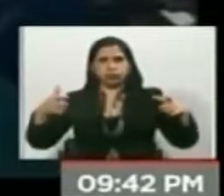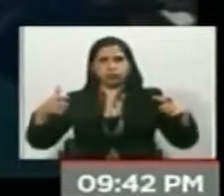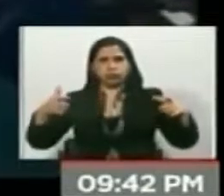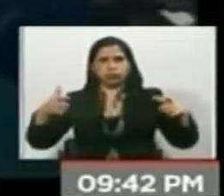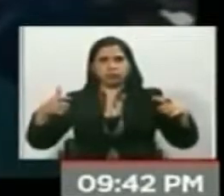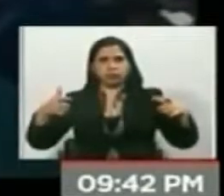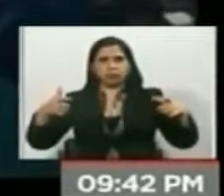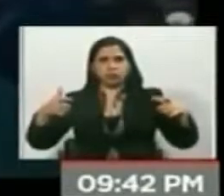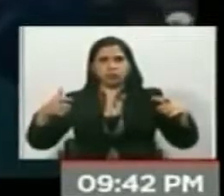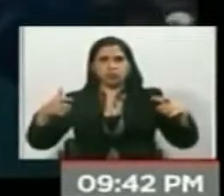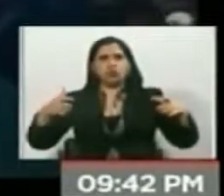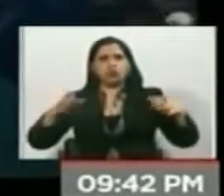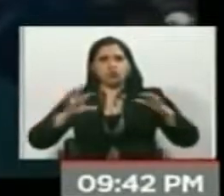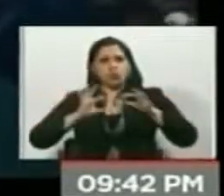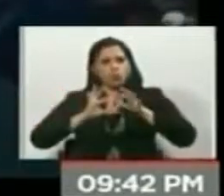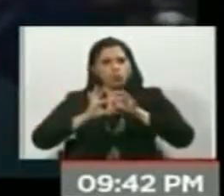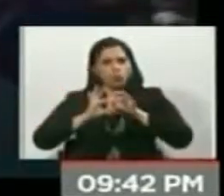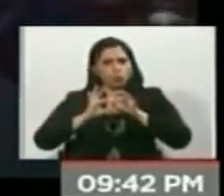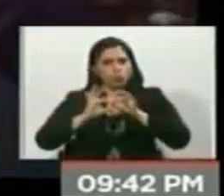y consolidar